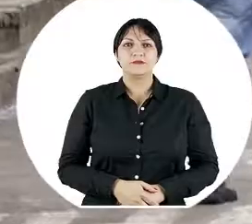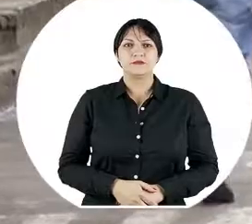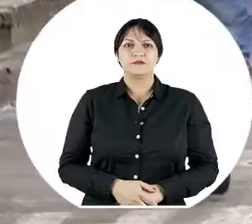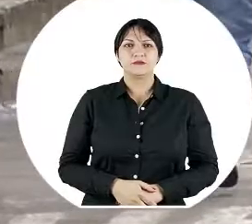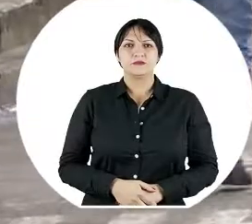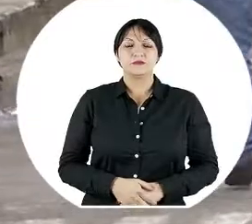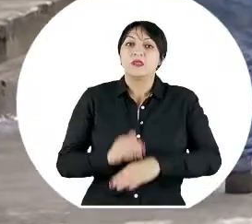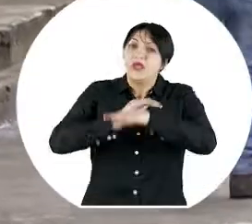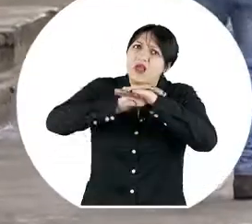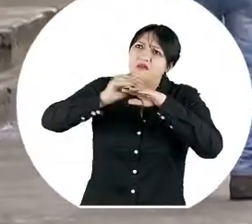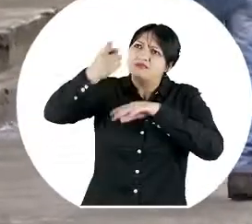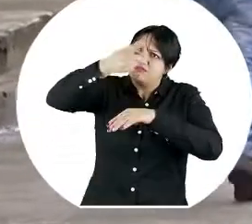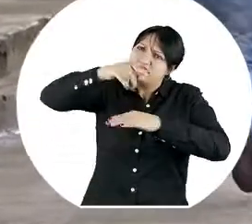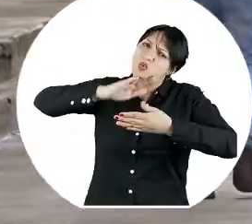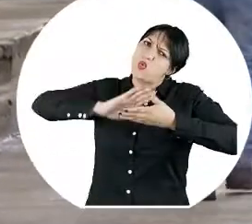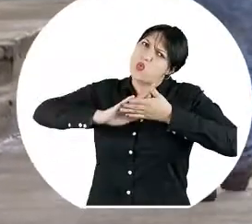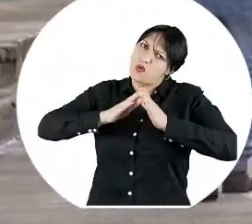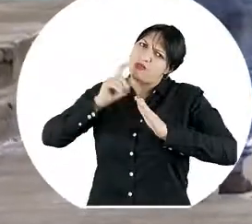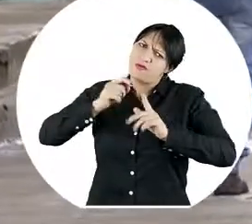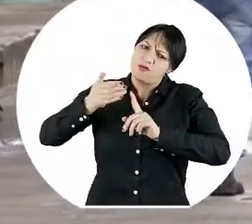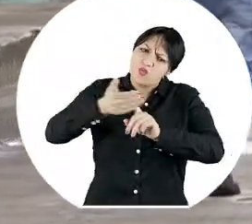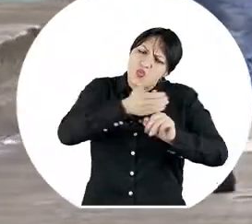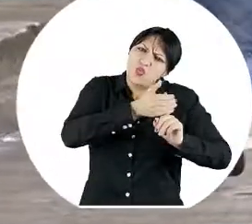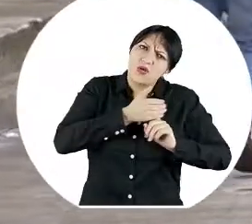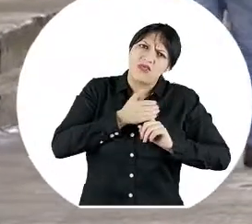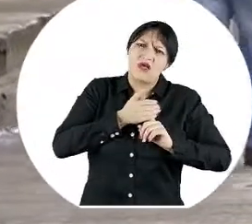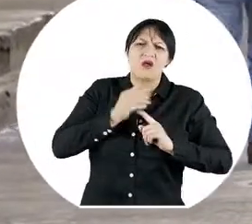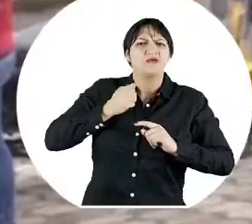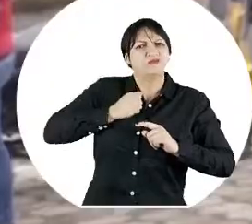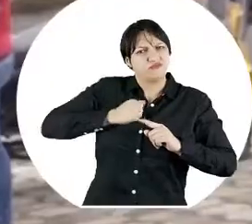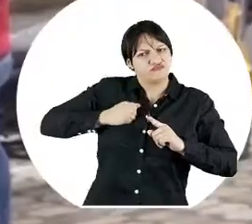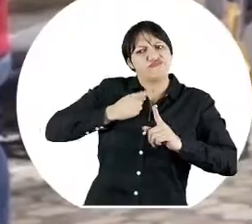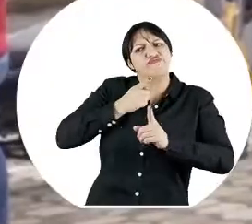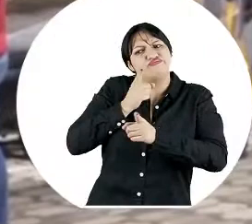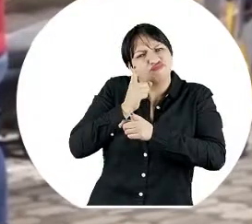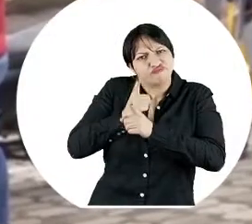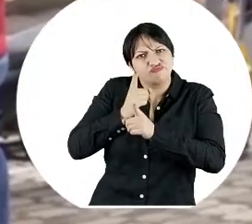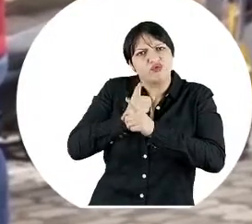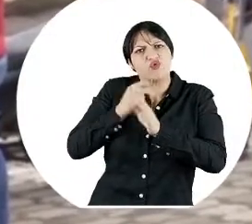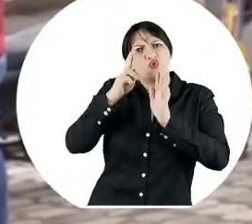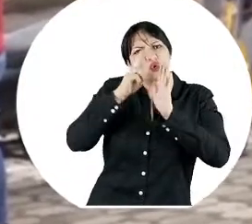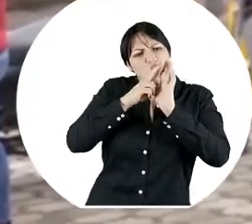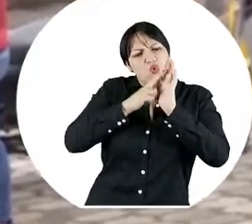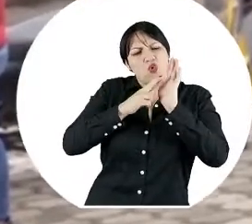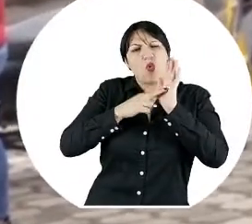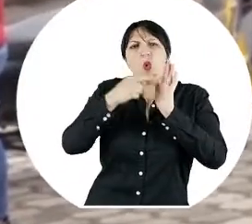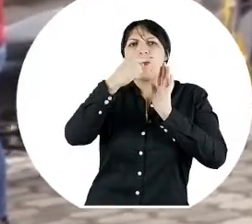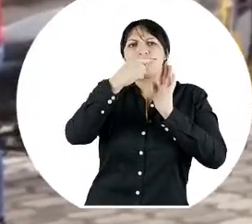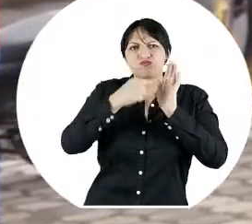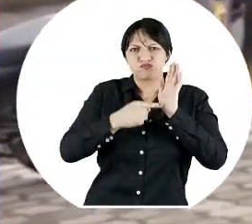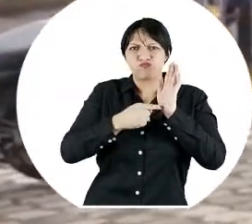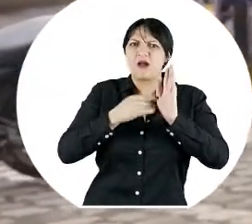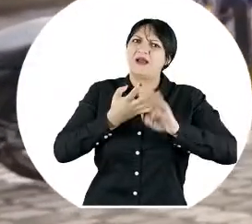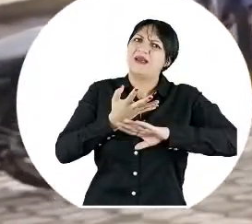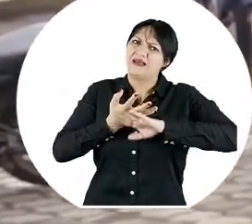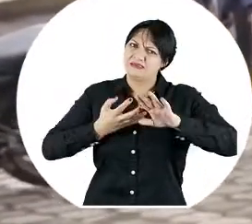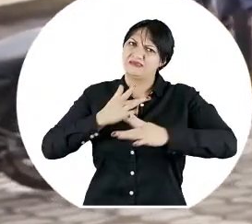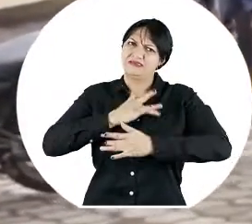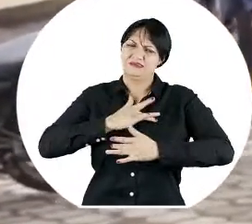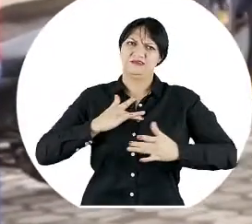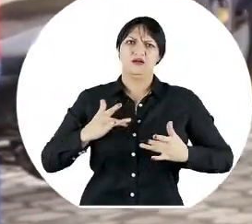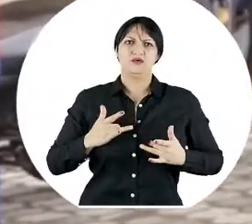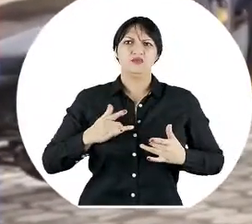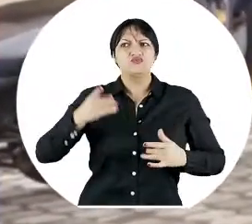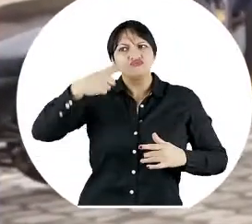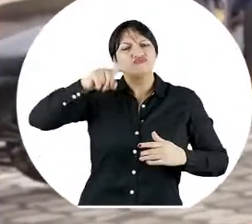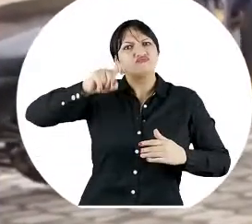en ese punto. Mi invitación a la comunidad es que nos cuidemos, nos protejamos, que cumplamos todos los protocolos